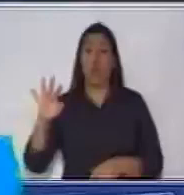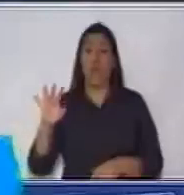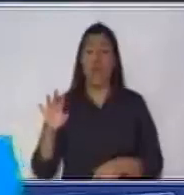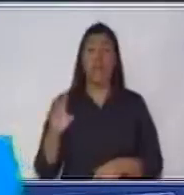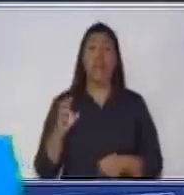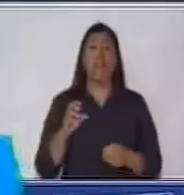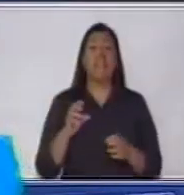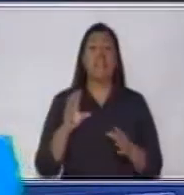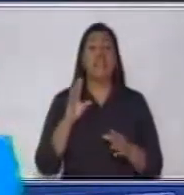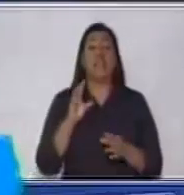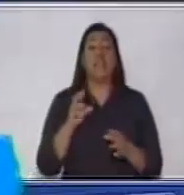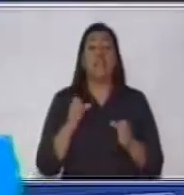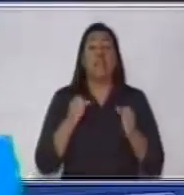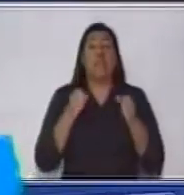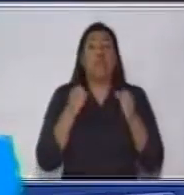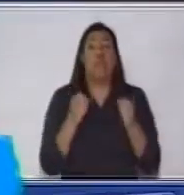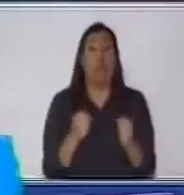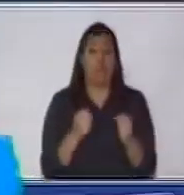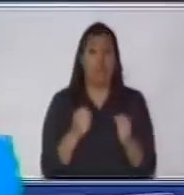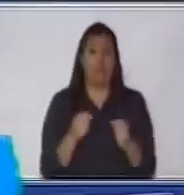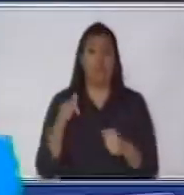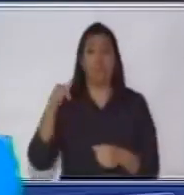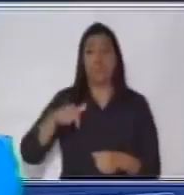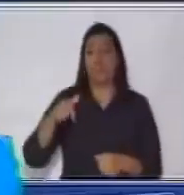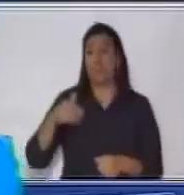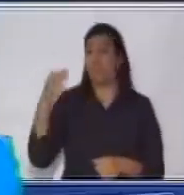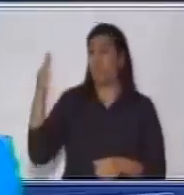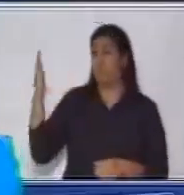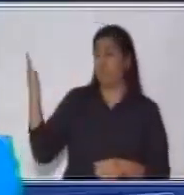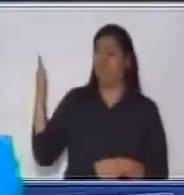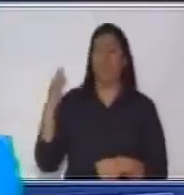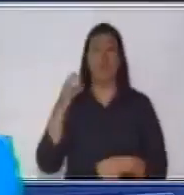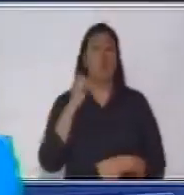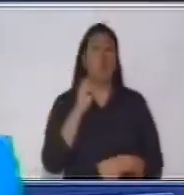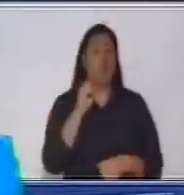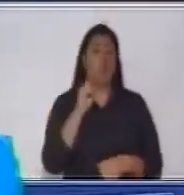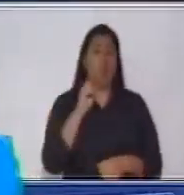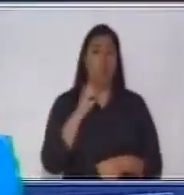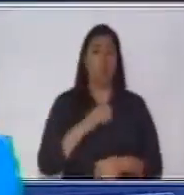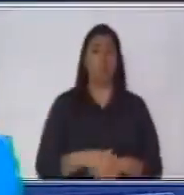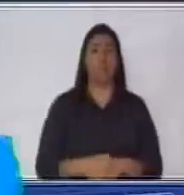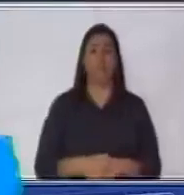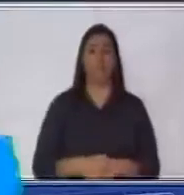caso es la O. Luego, ¿qué tenemos acá?